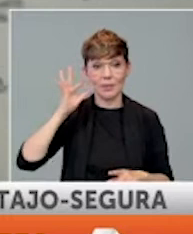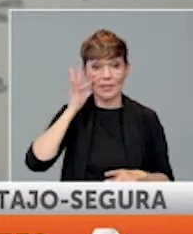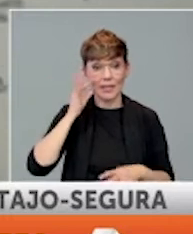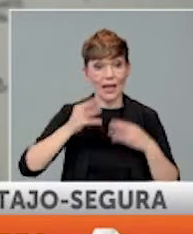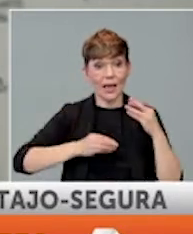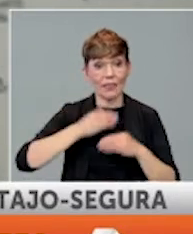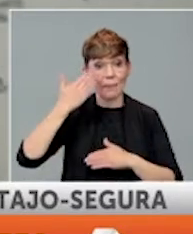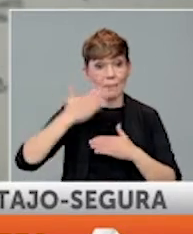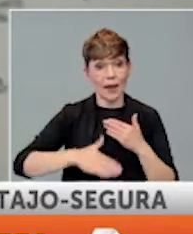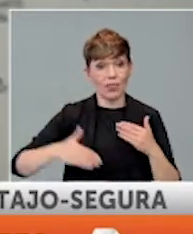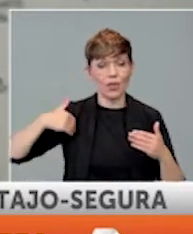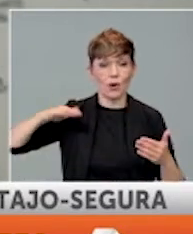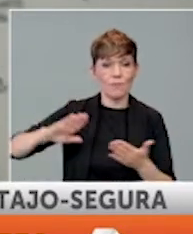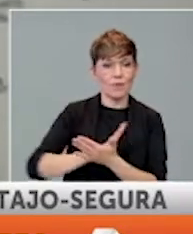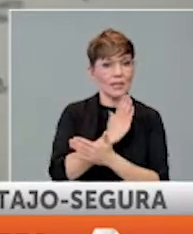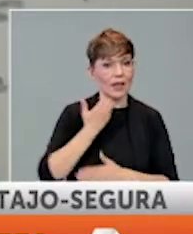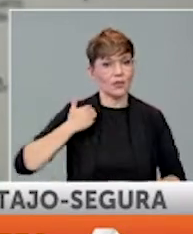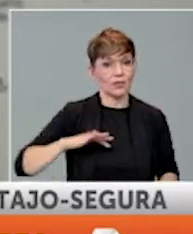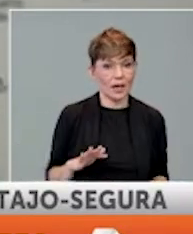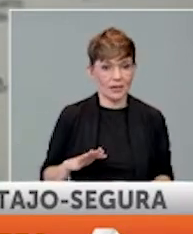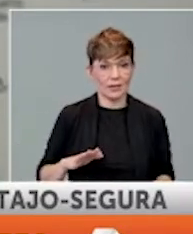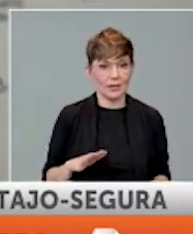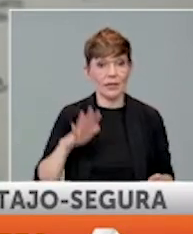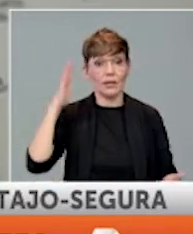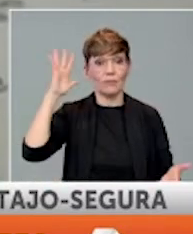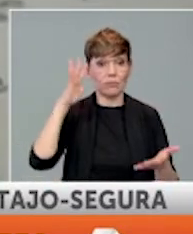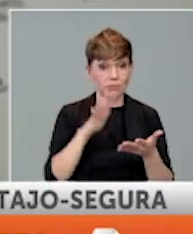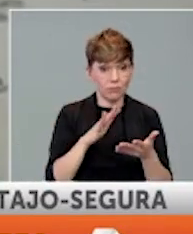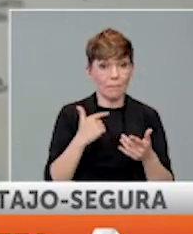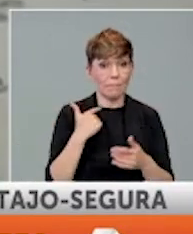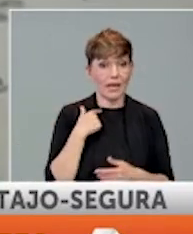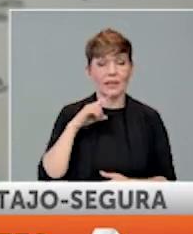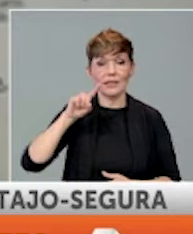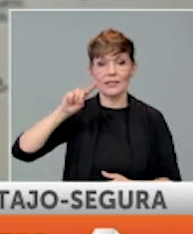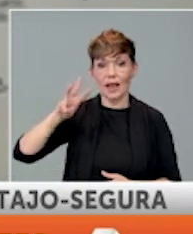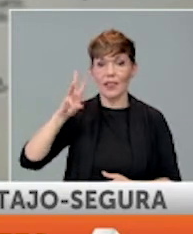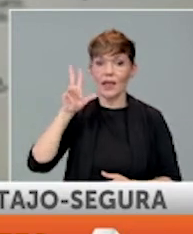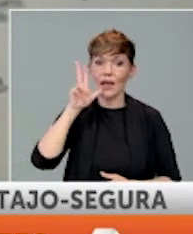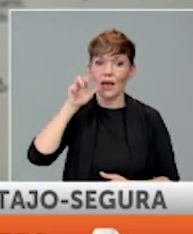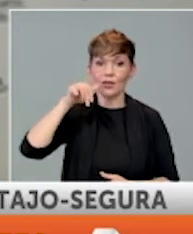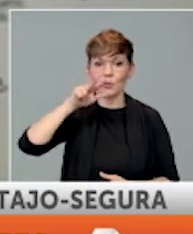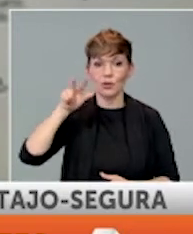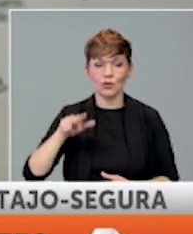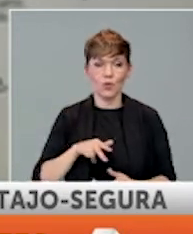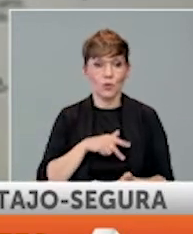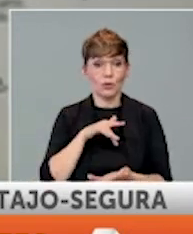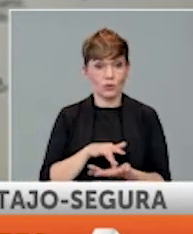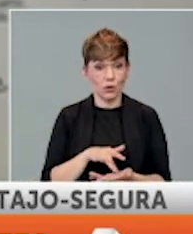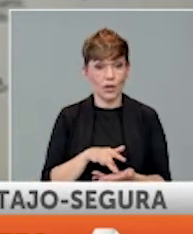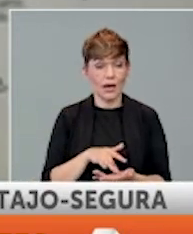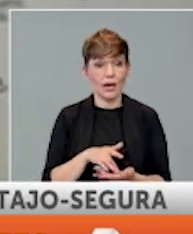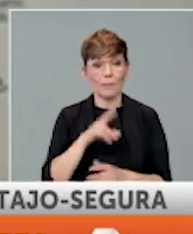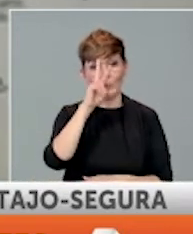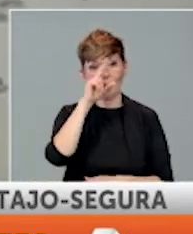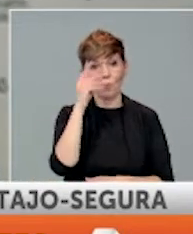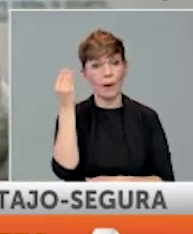plazo, que va a suponer una merma de 13 hectómetros cúbicos, a los que habrá que sumar algo que nos preocupa sobremanera, que también se está produciendo,